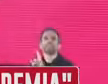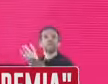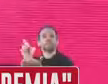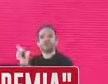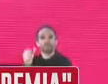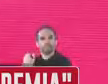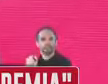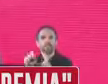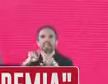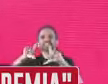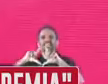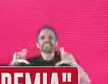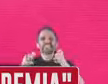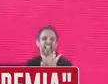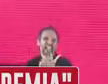traumática